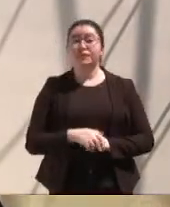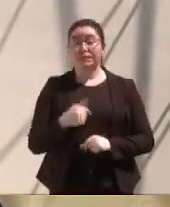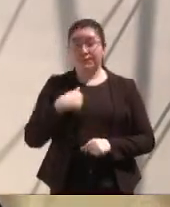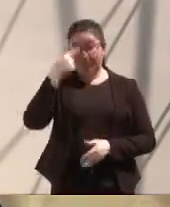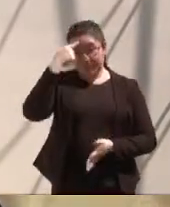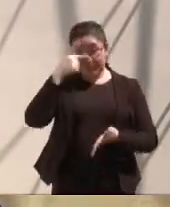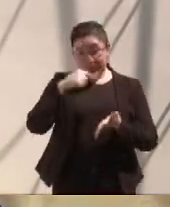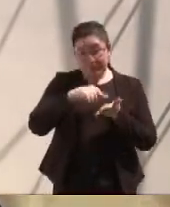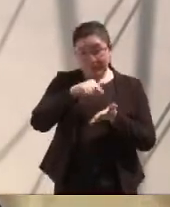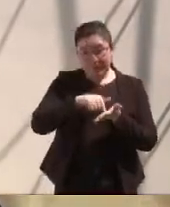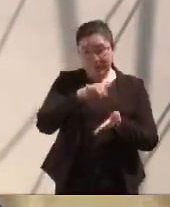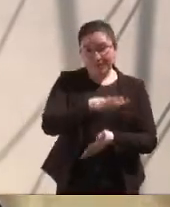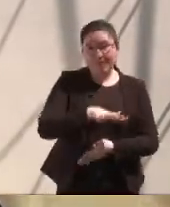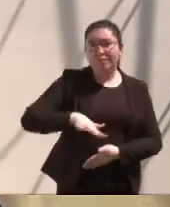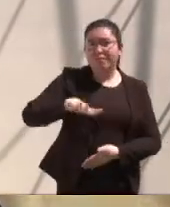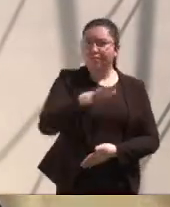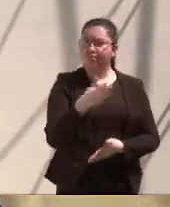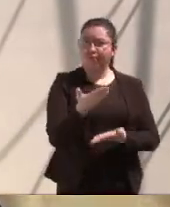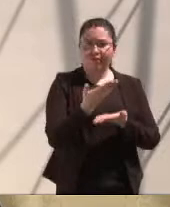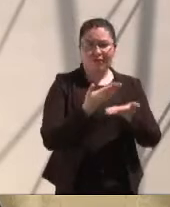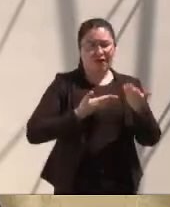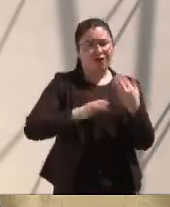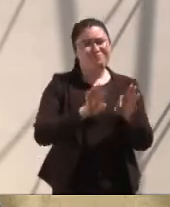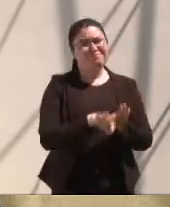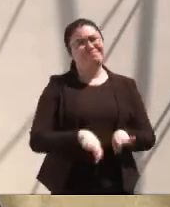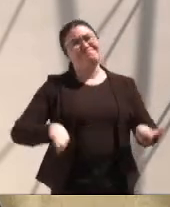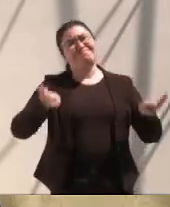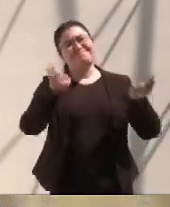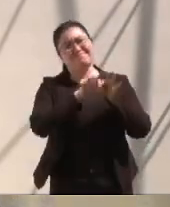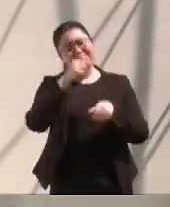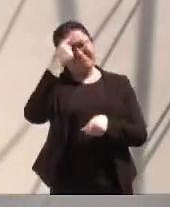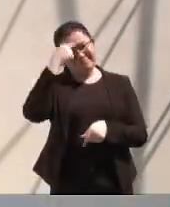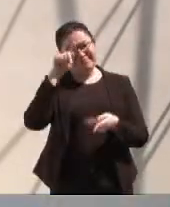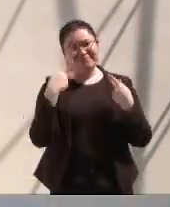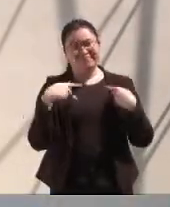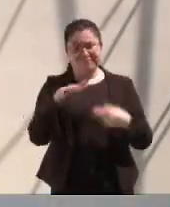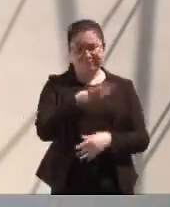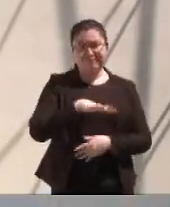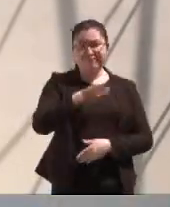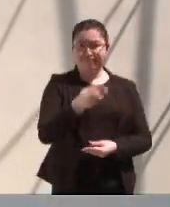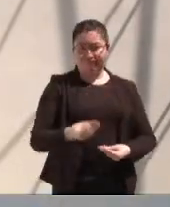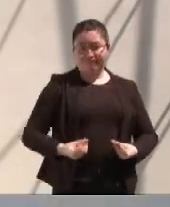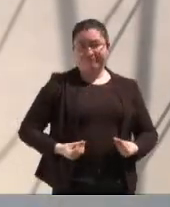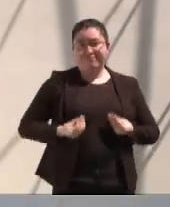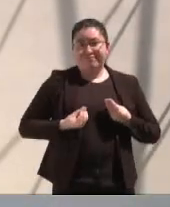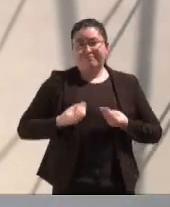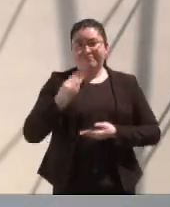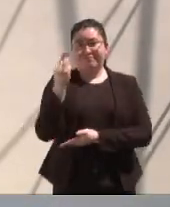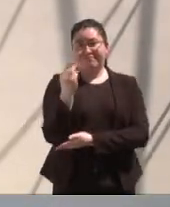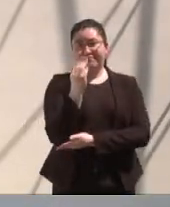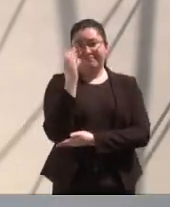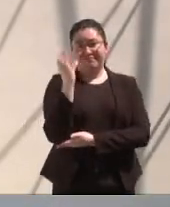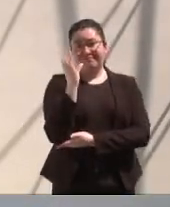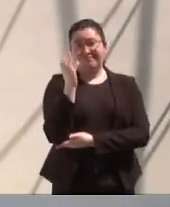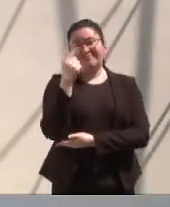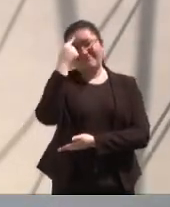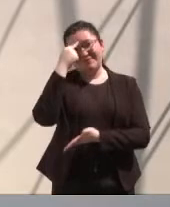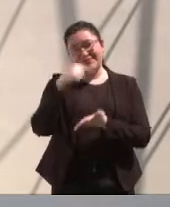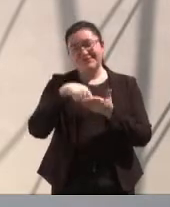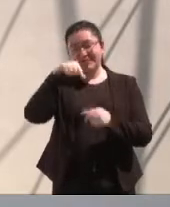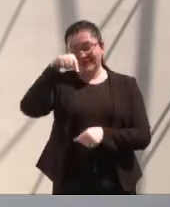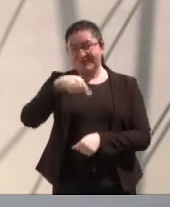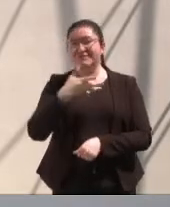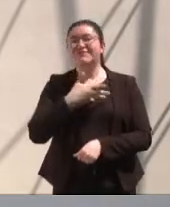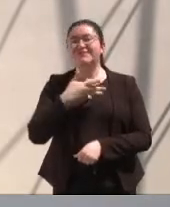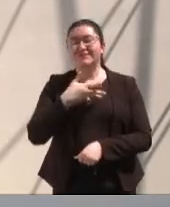que se ha convertido en un área de servicios muy importantes para la comunidad de Magdalena Contreras, encontraremos un aliado